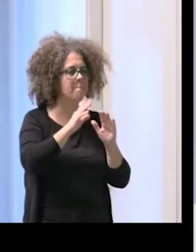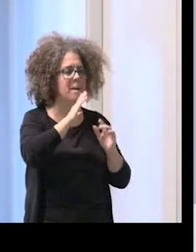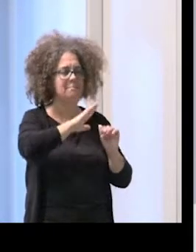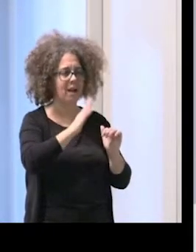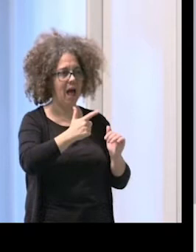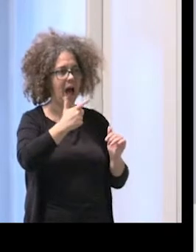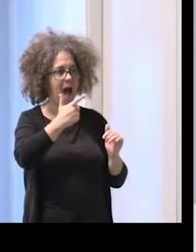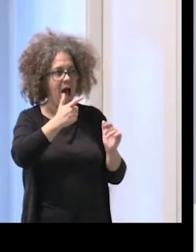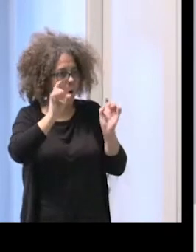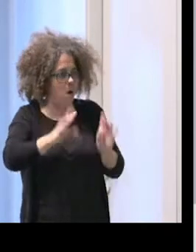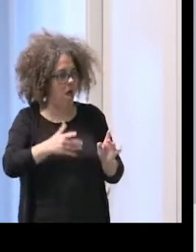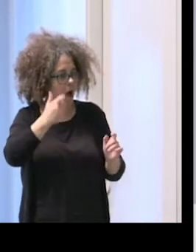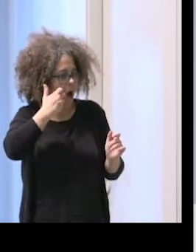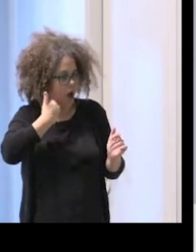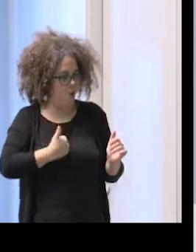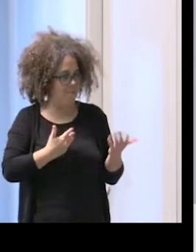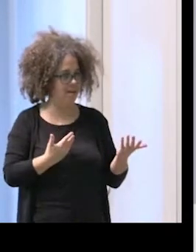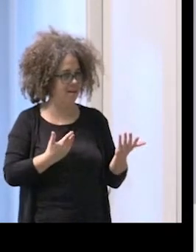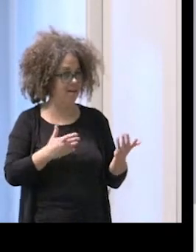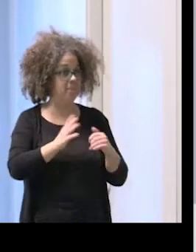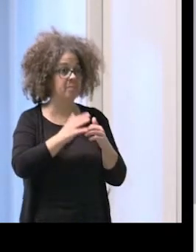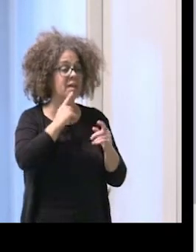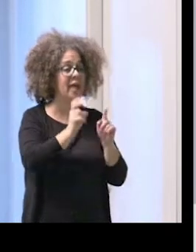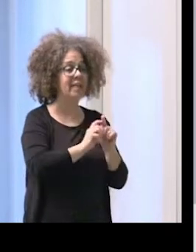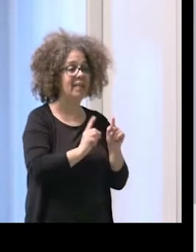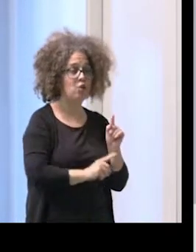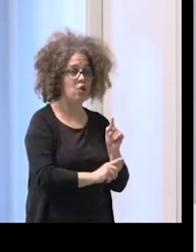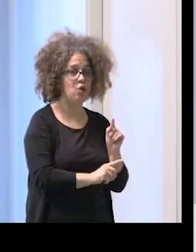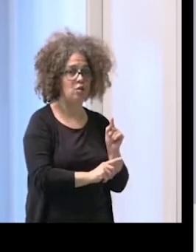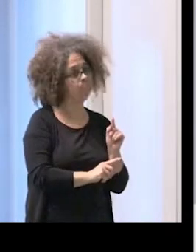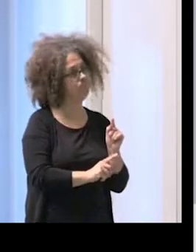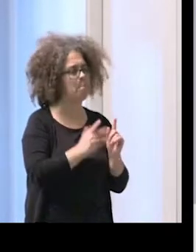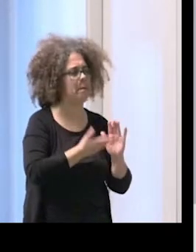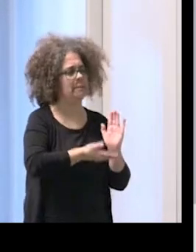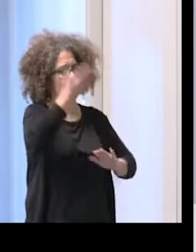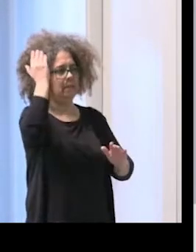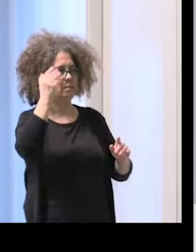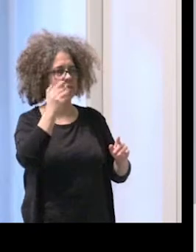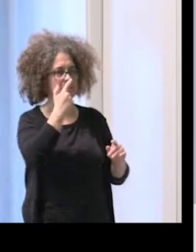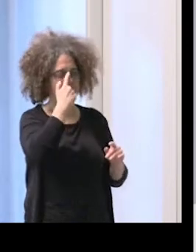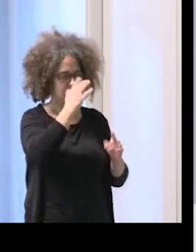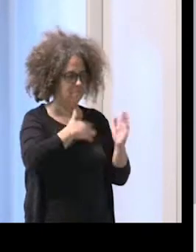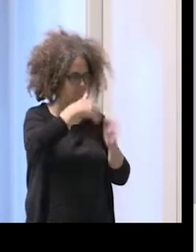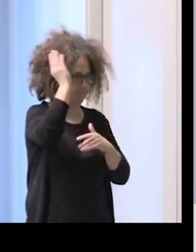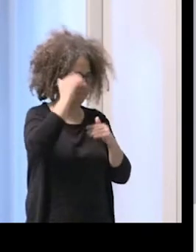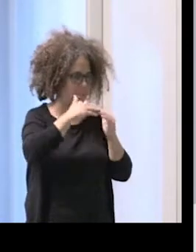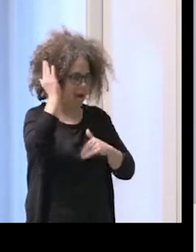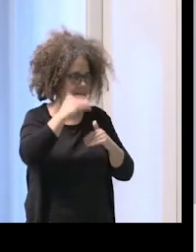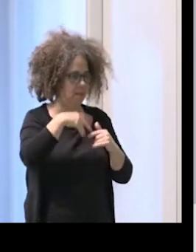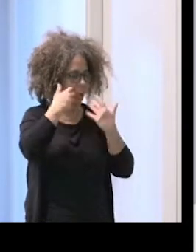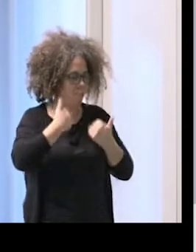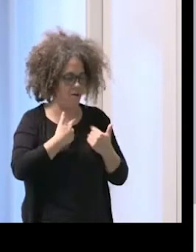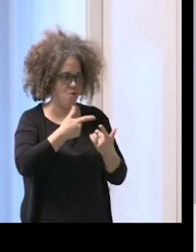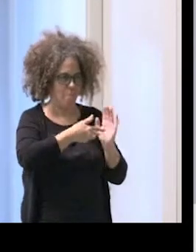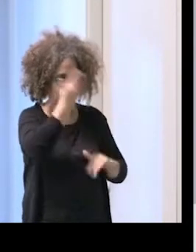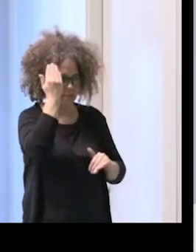humano. El ratón es lo que escucha a frecuencias muy altas, que están mucho más por encima del rango normal del